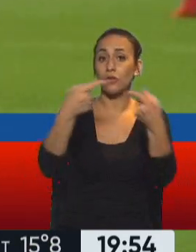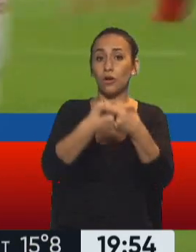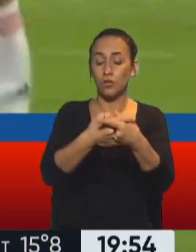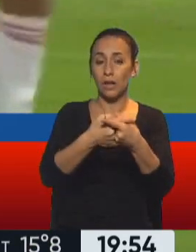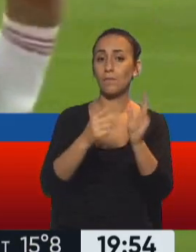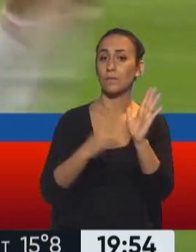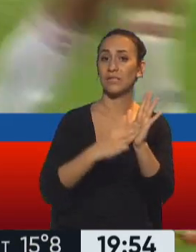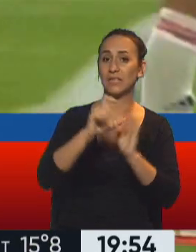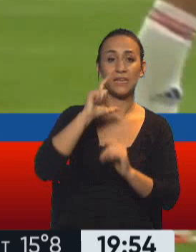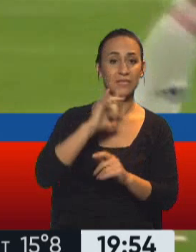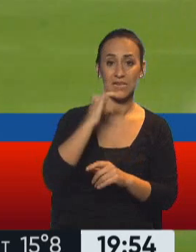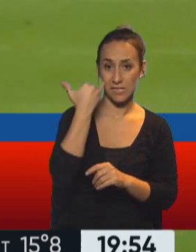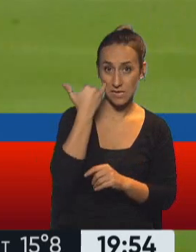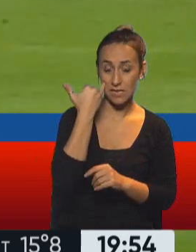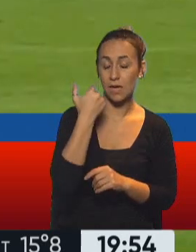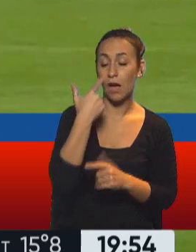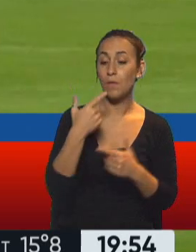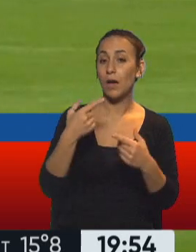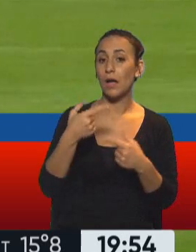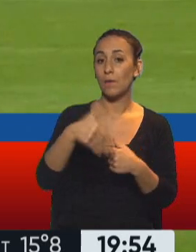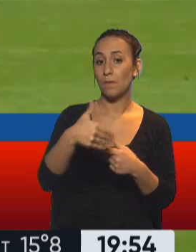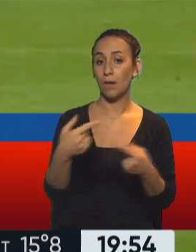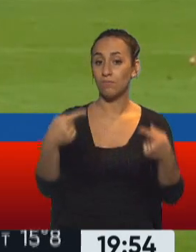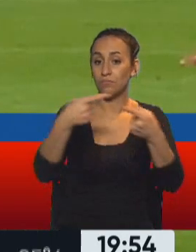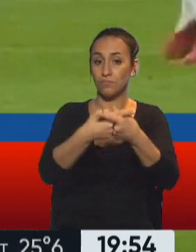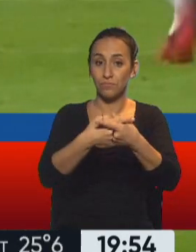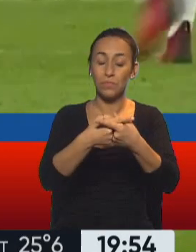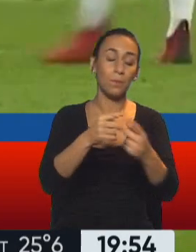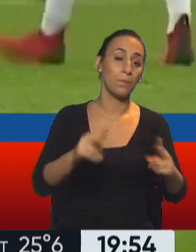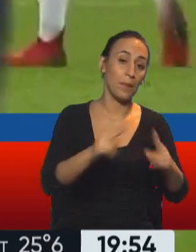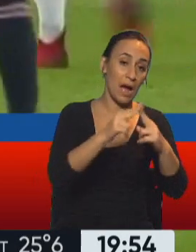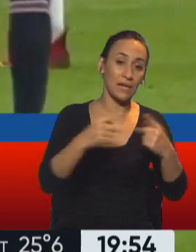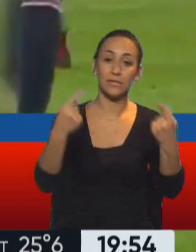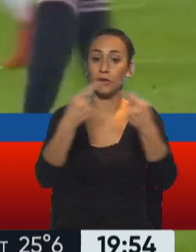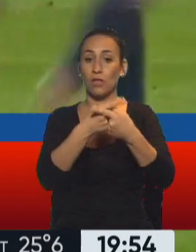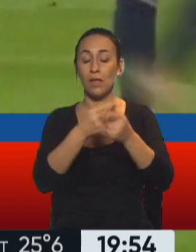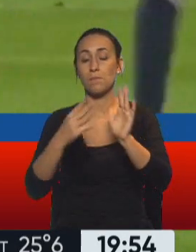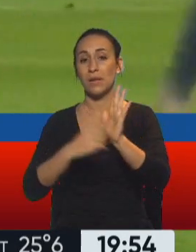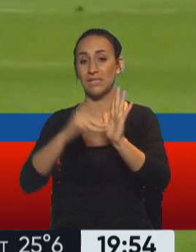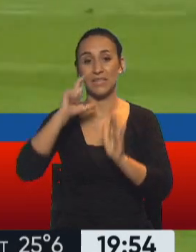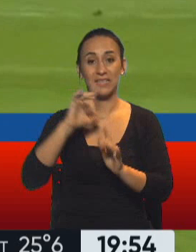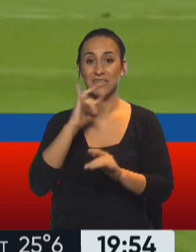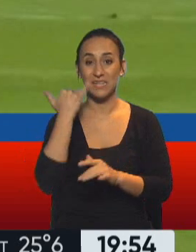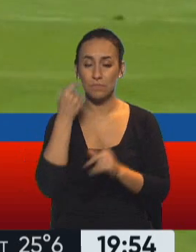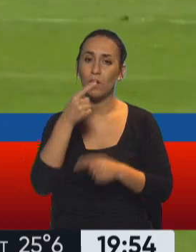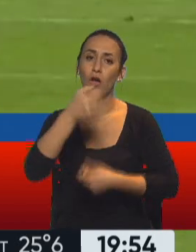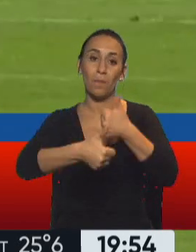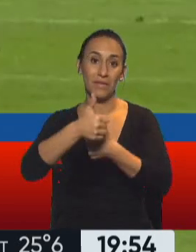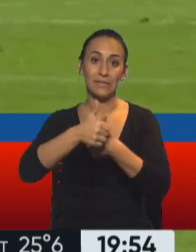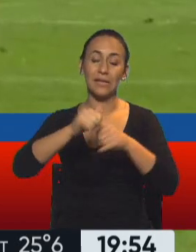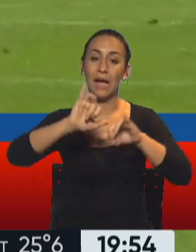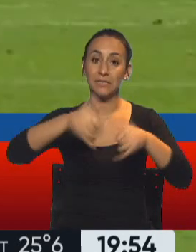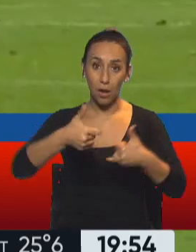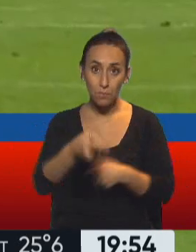segunda presentación del equipo Paris Saint-Germain en la Champions. Bueno, la familia, hay una